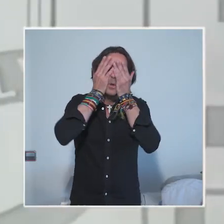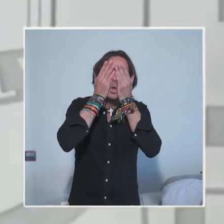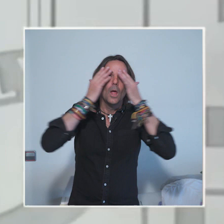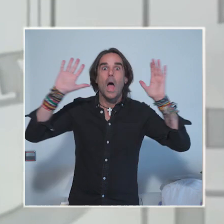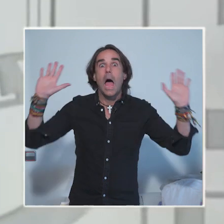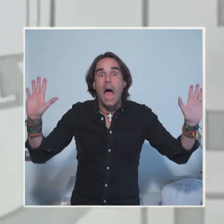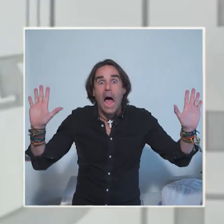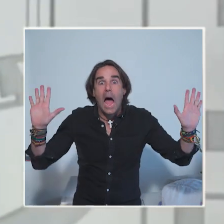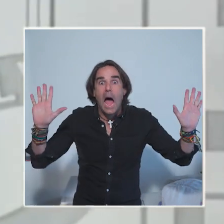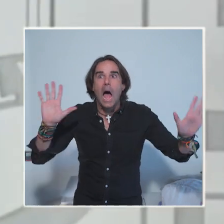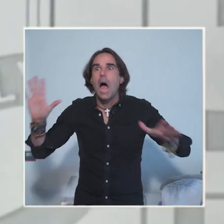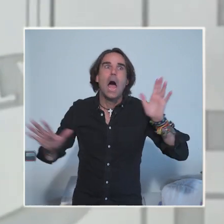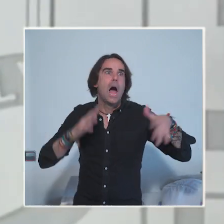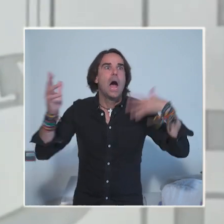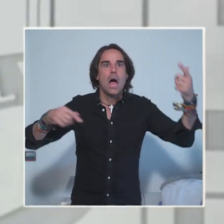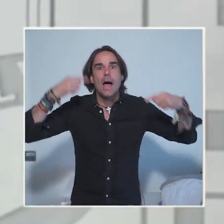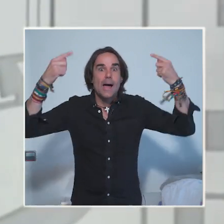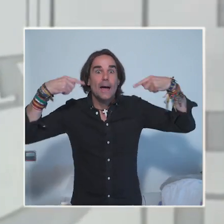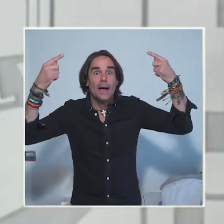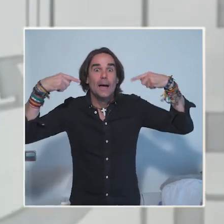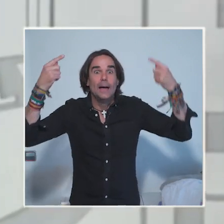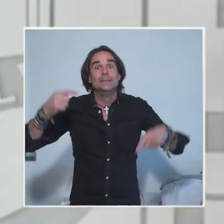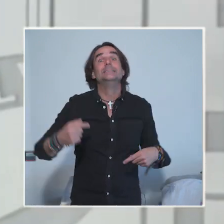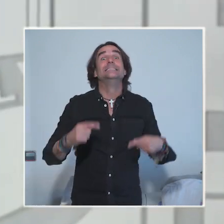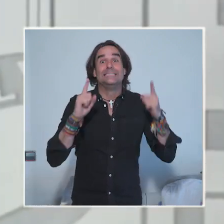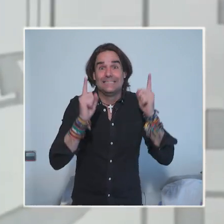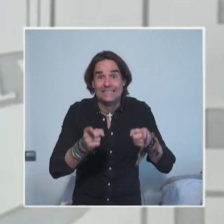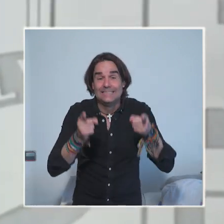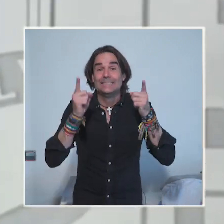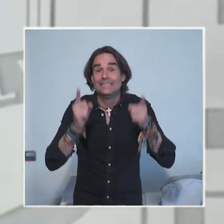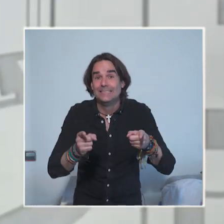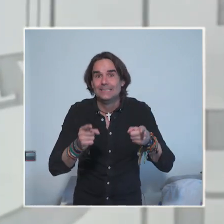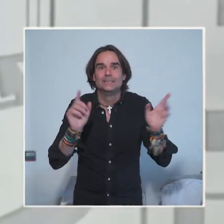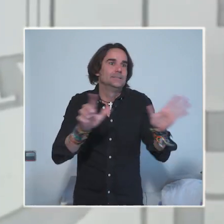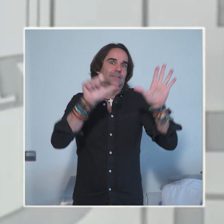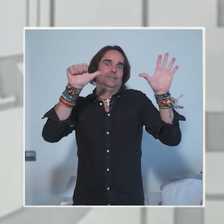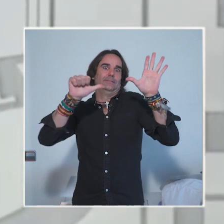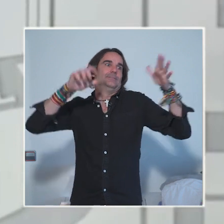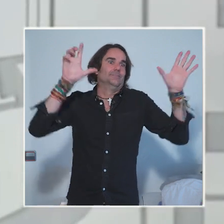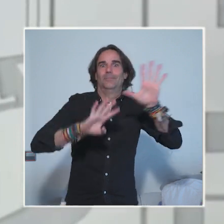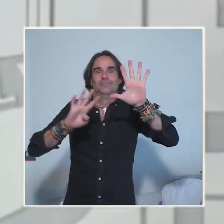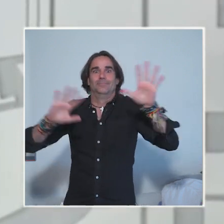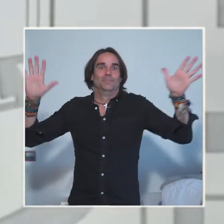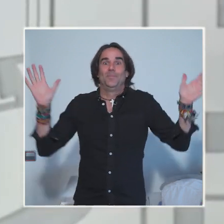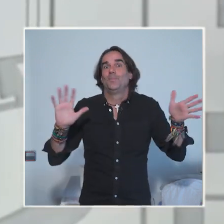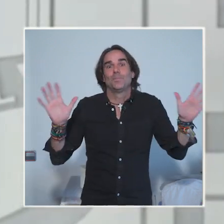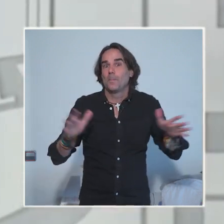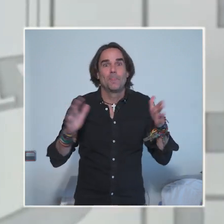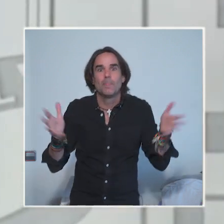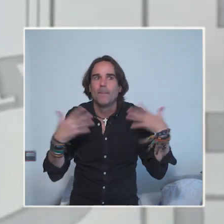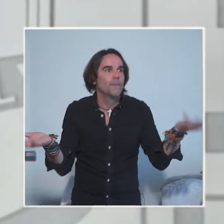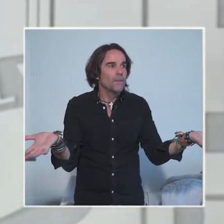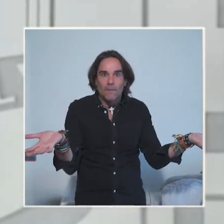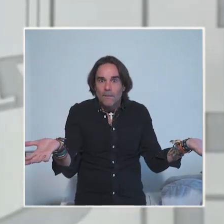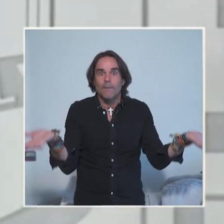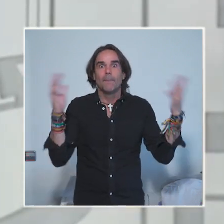observo que hay un enorme desconocimiento de cómo funcionan los ERTE. Estas cifras de 6 millones, de 5 millones que a veces observo en